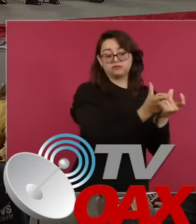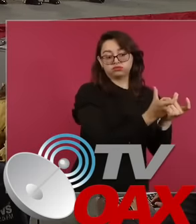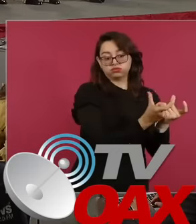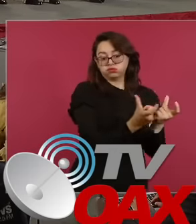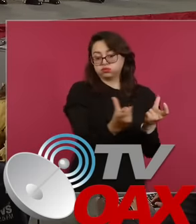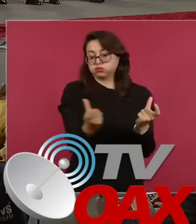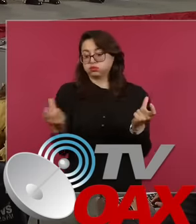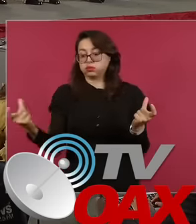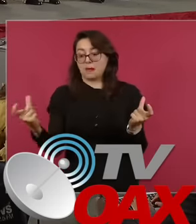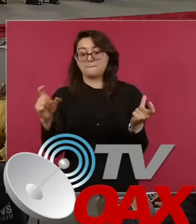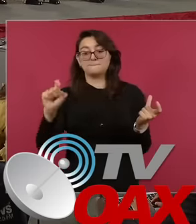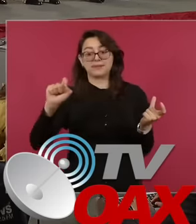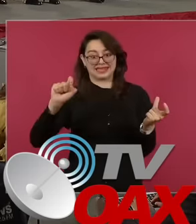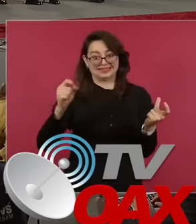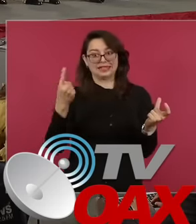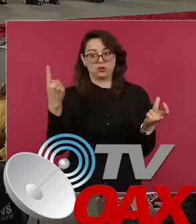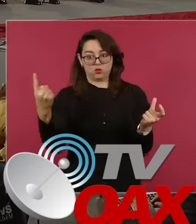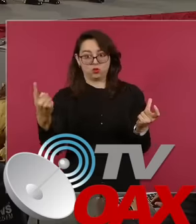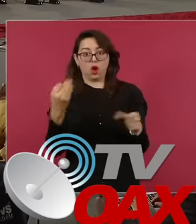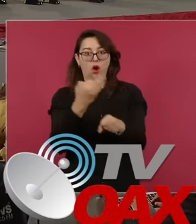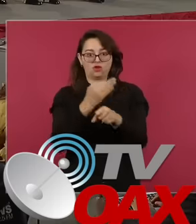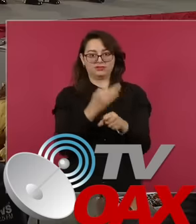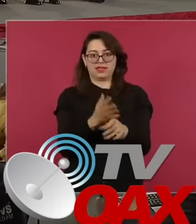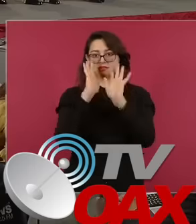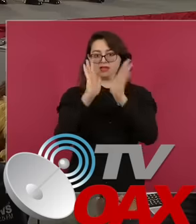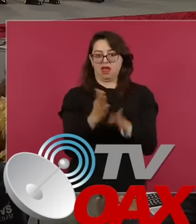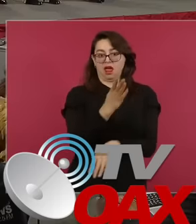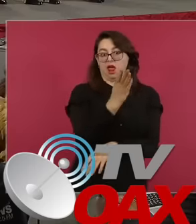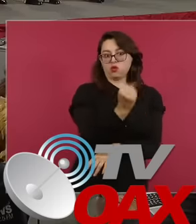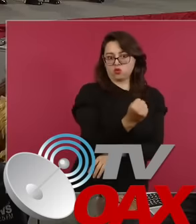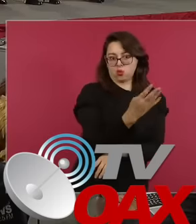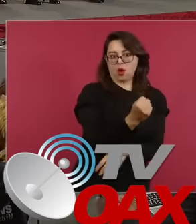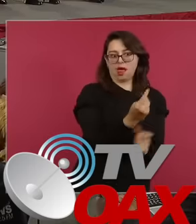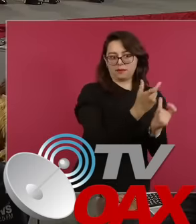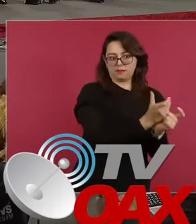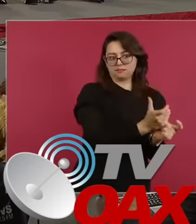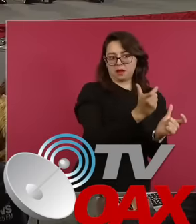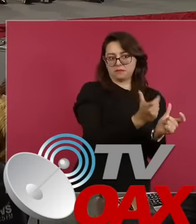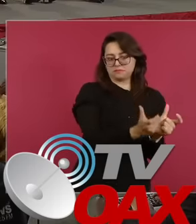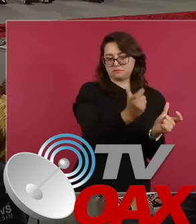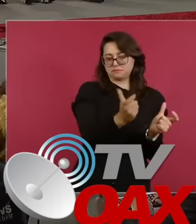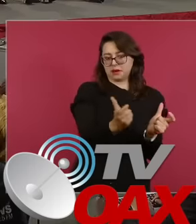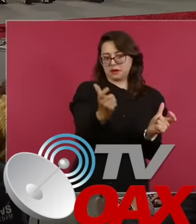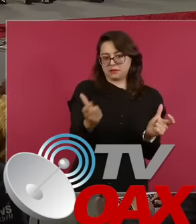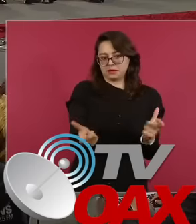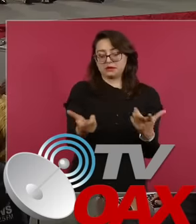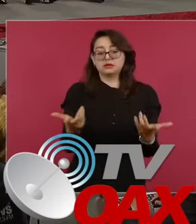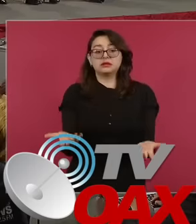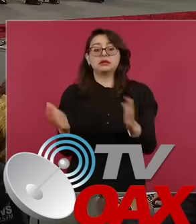construirse. Y esta infraestructura ha generado hasta el día de la fecha